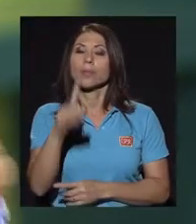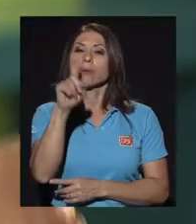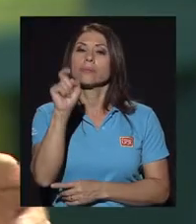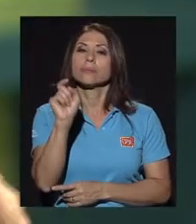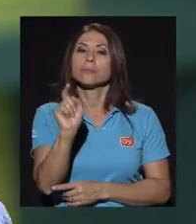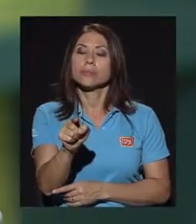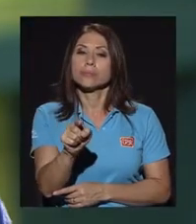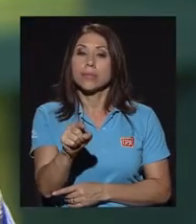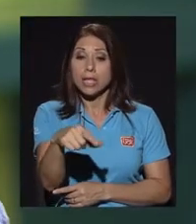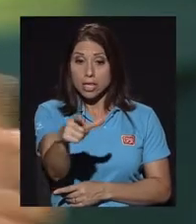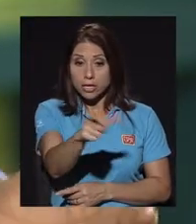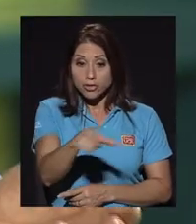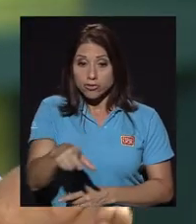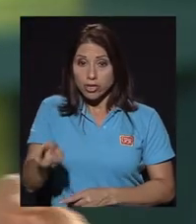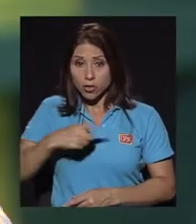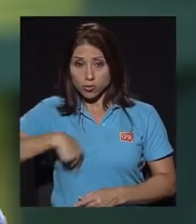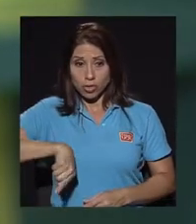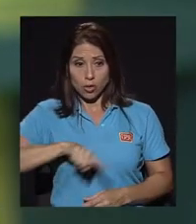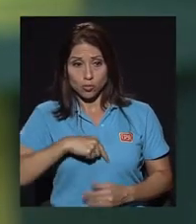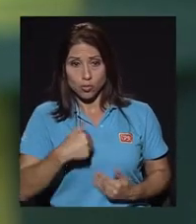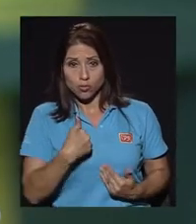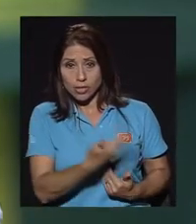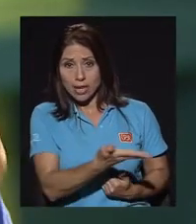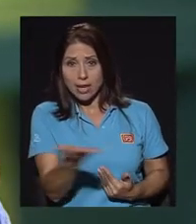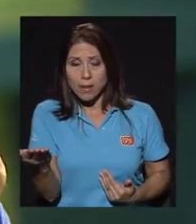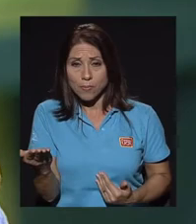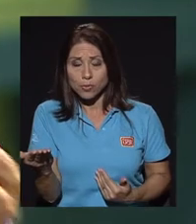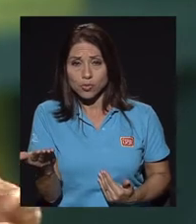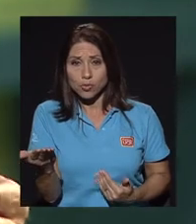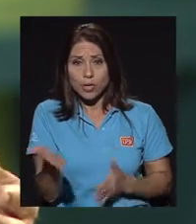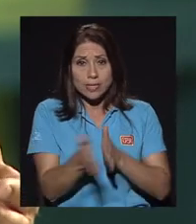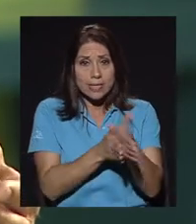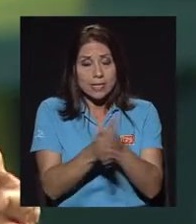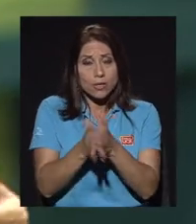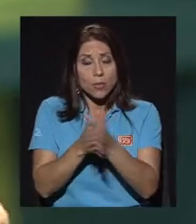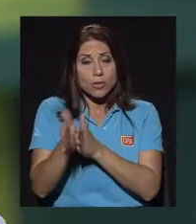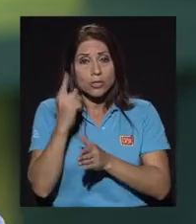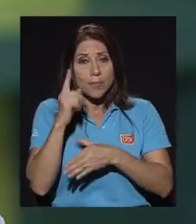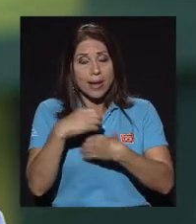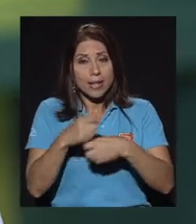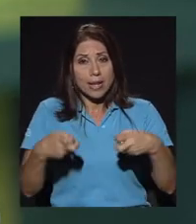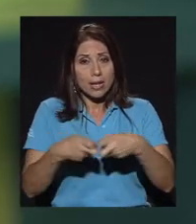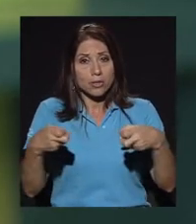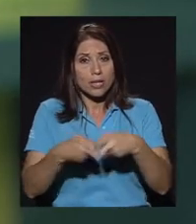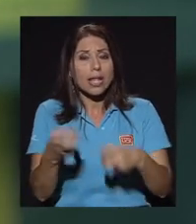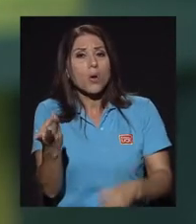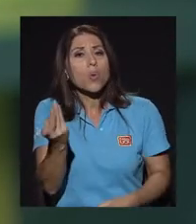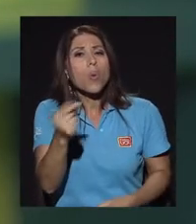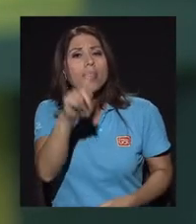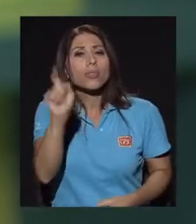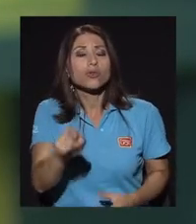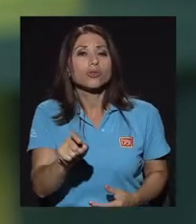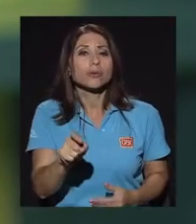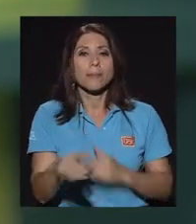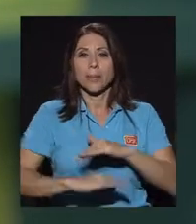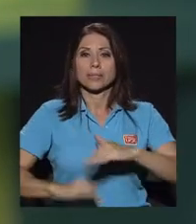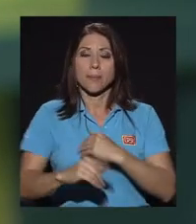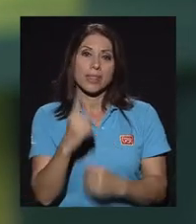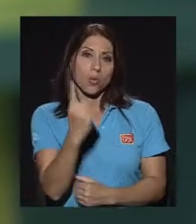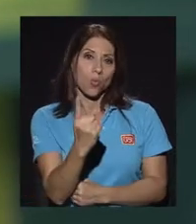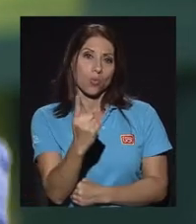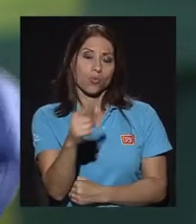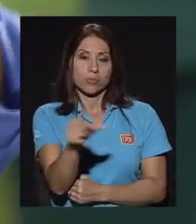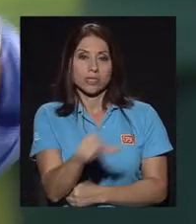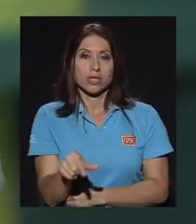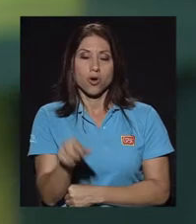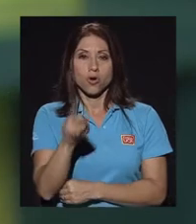¿Cuántos de los ríos que nosotros tenemos están siendo aprovechados para generación eléctrica? Básicamente uno, el Reventazón. A